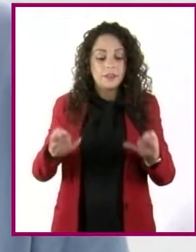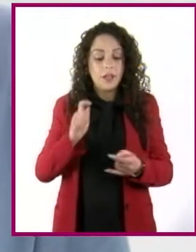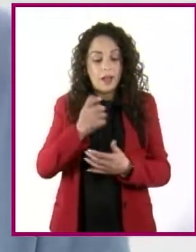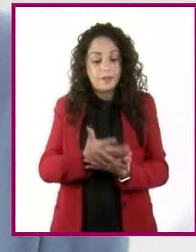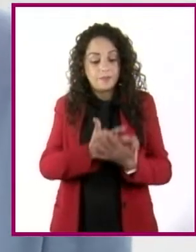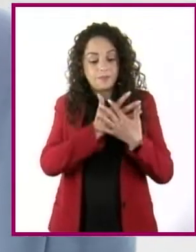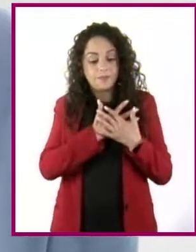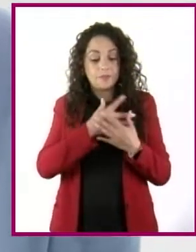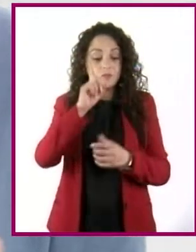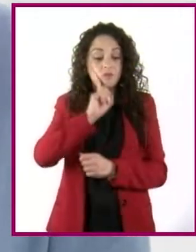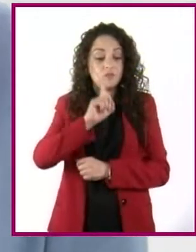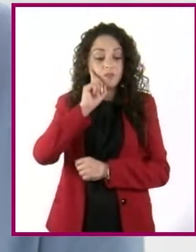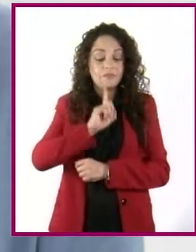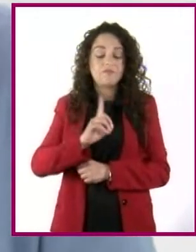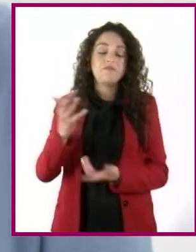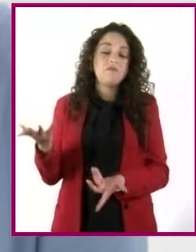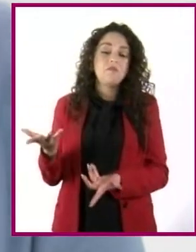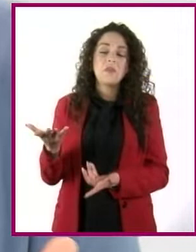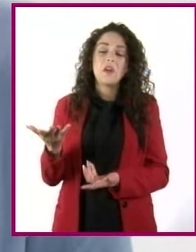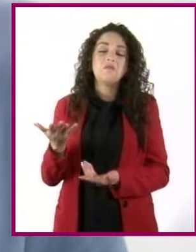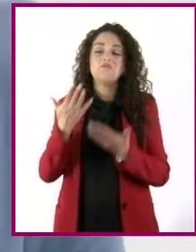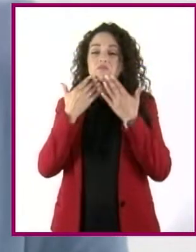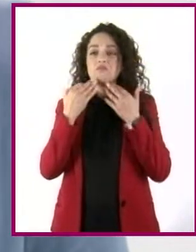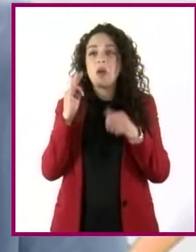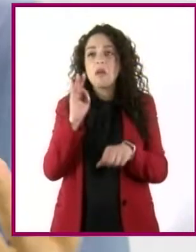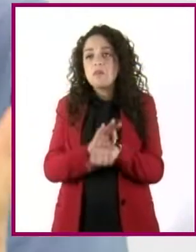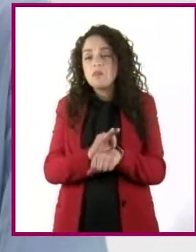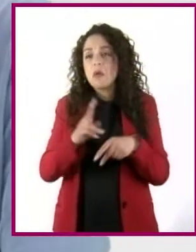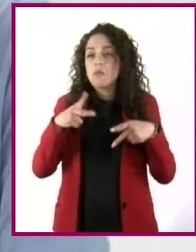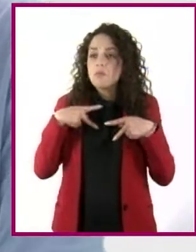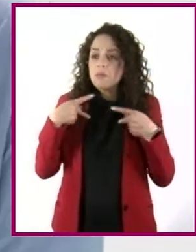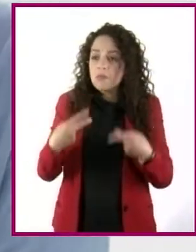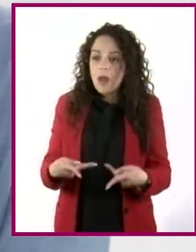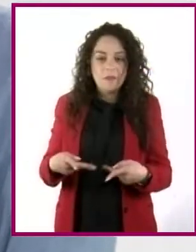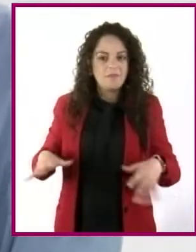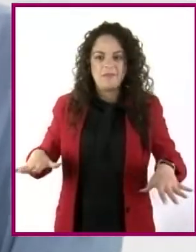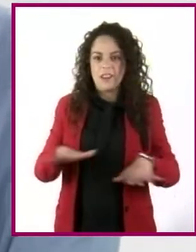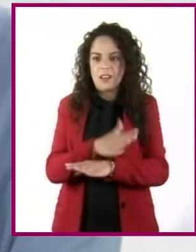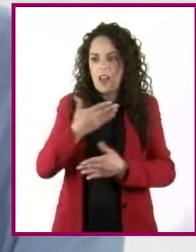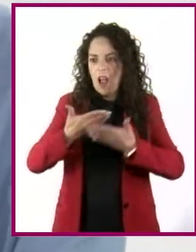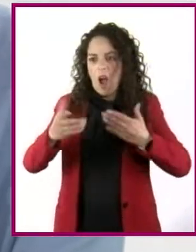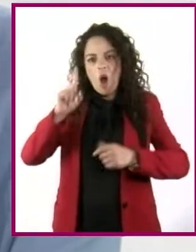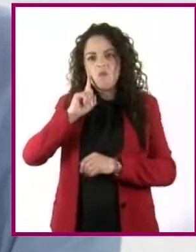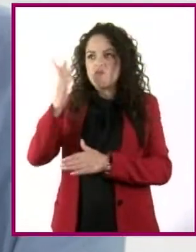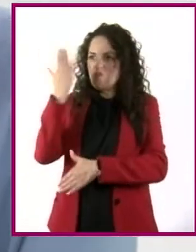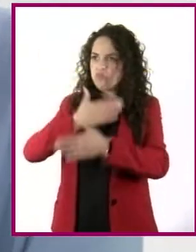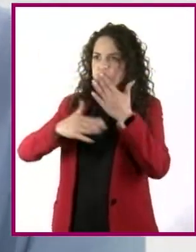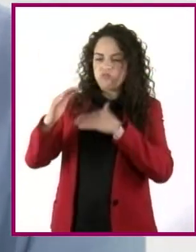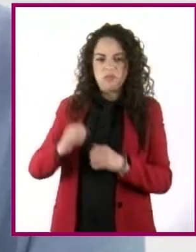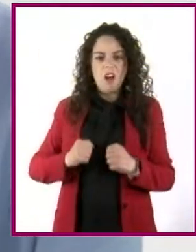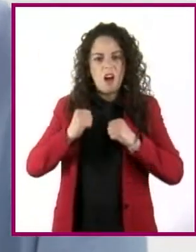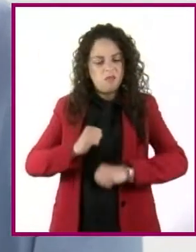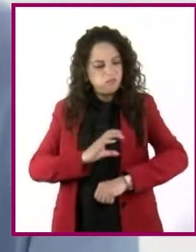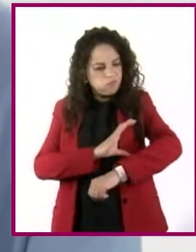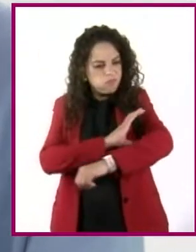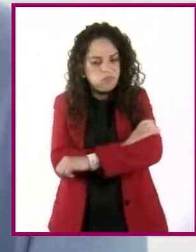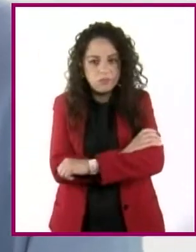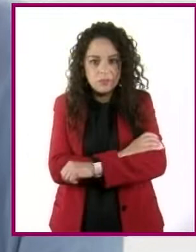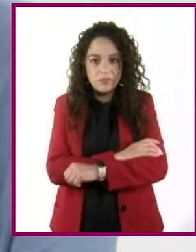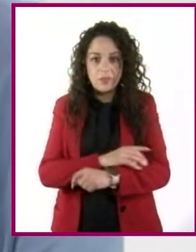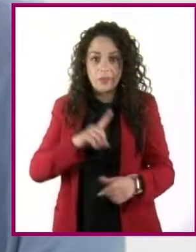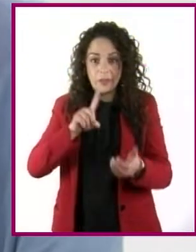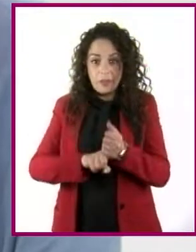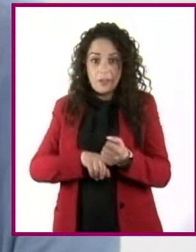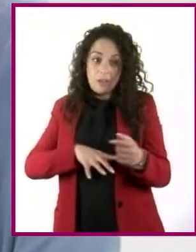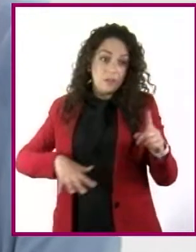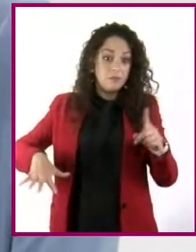frágil ha quedado atrás para ser sustituida por figuras empoderadas y exitosas, e incluso donde la construcción en torno al amor ya no está limitada a